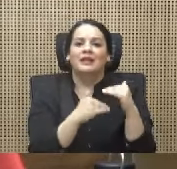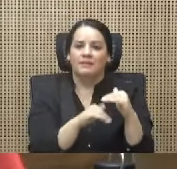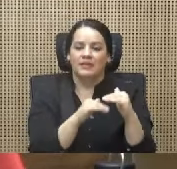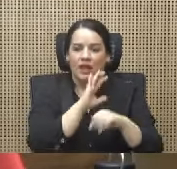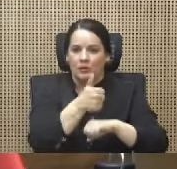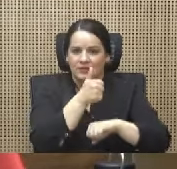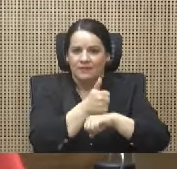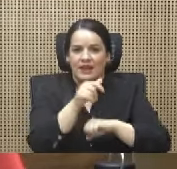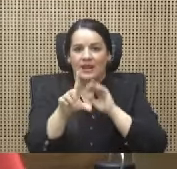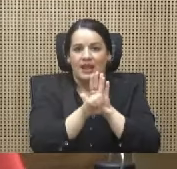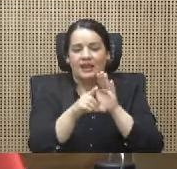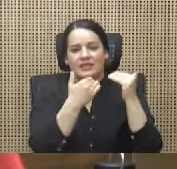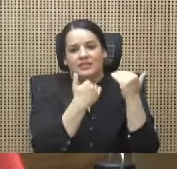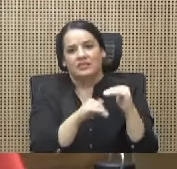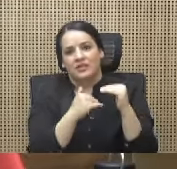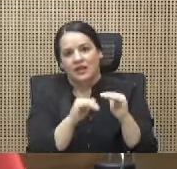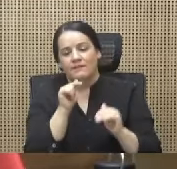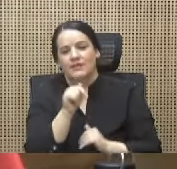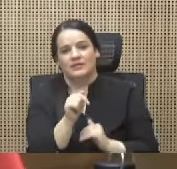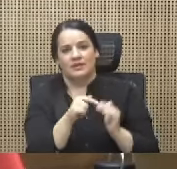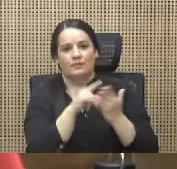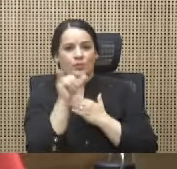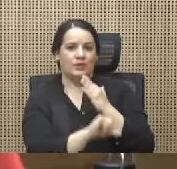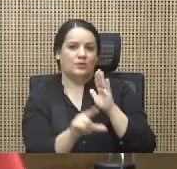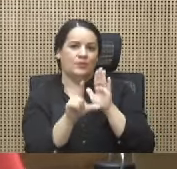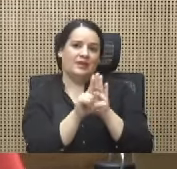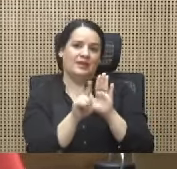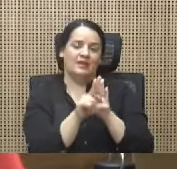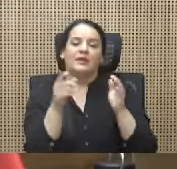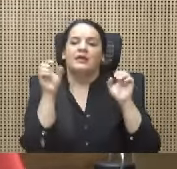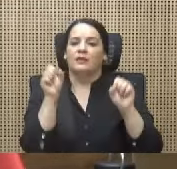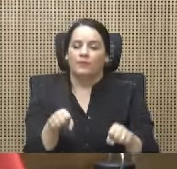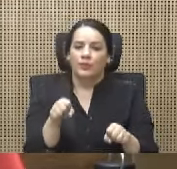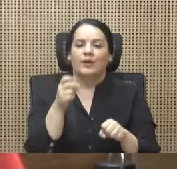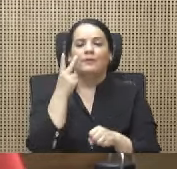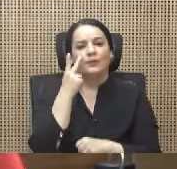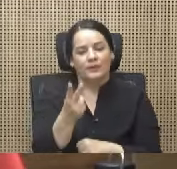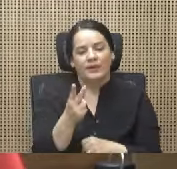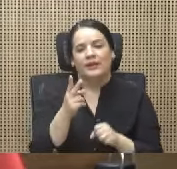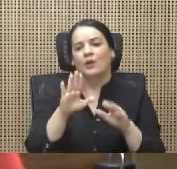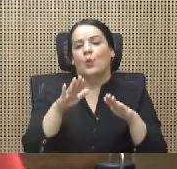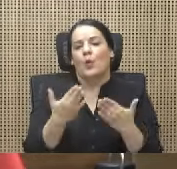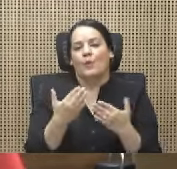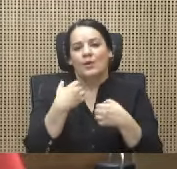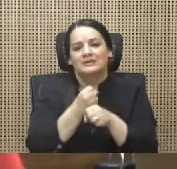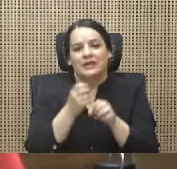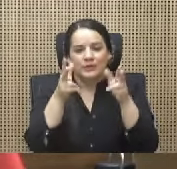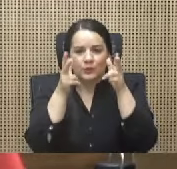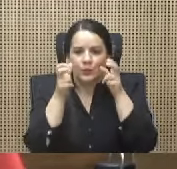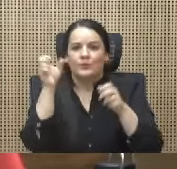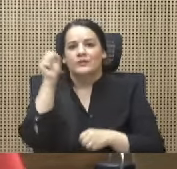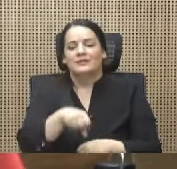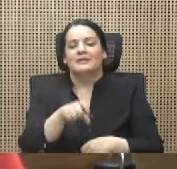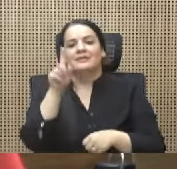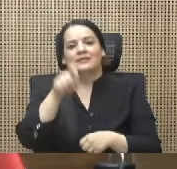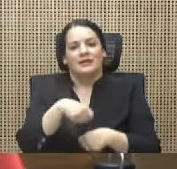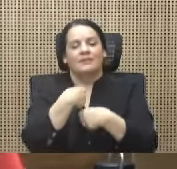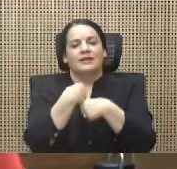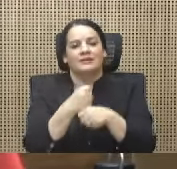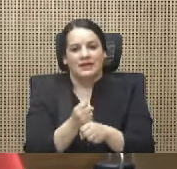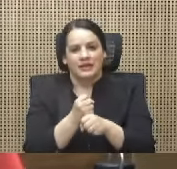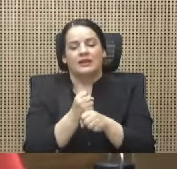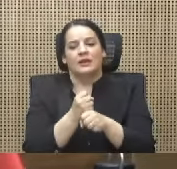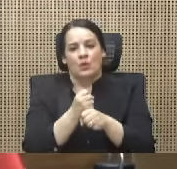La ley delimita, el proyecto de ley delimita a qué le podemos hacer escucha. Entonces sí, hay que darle un